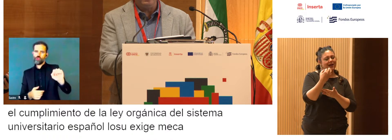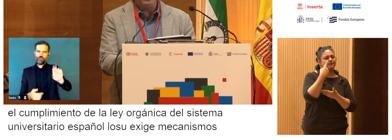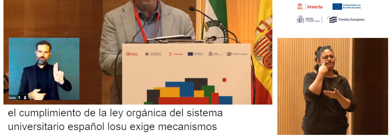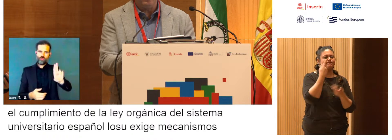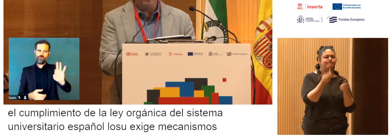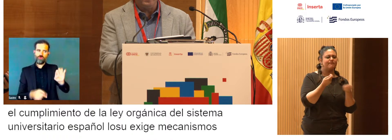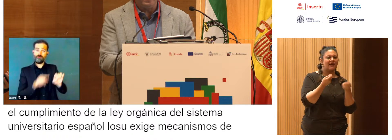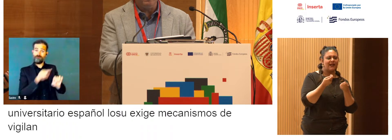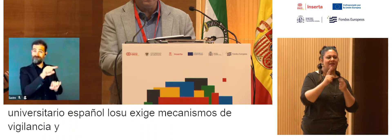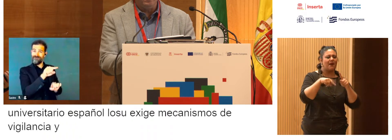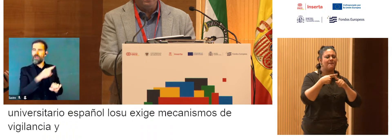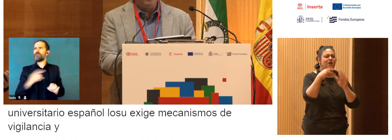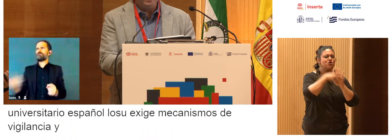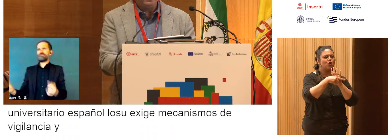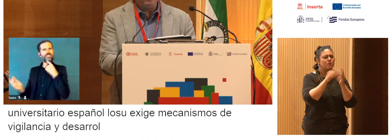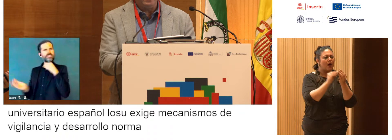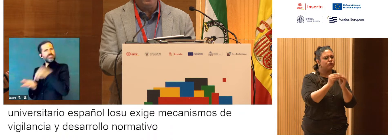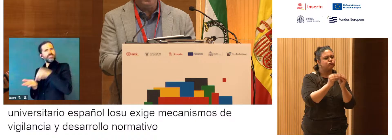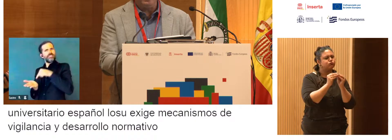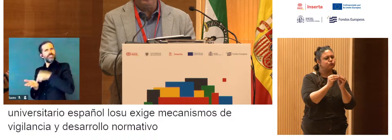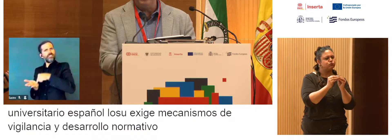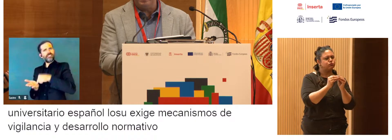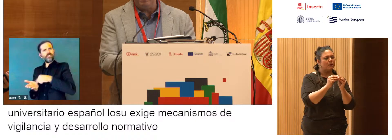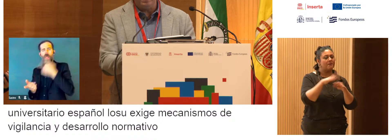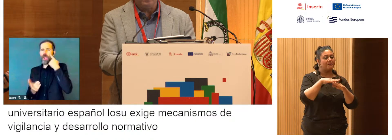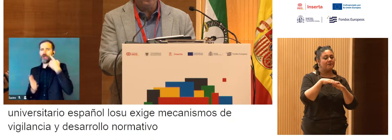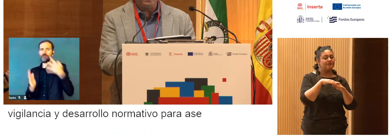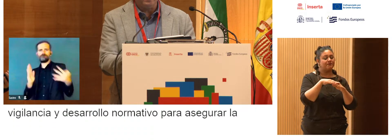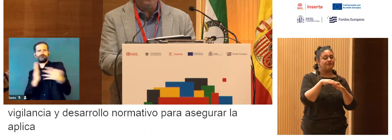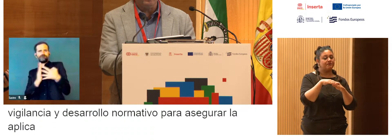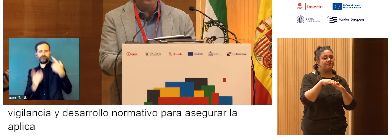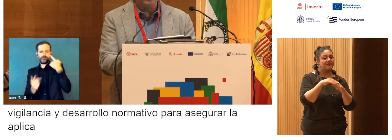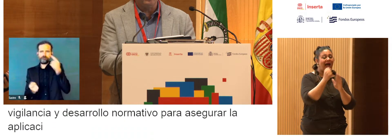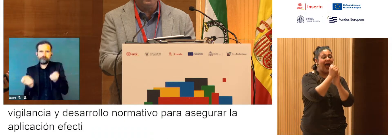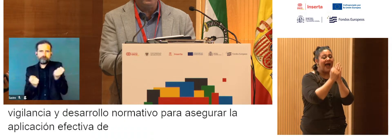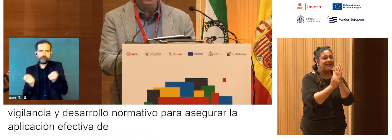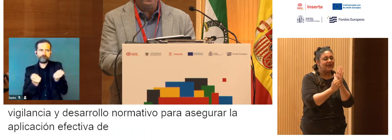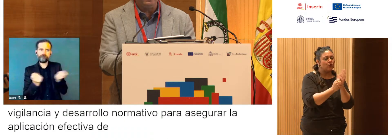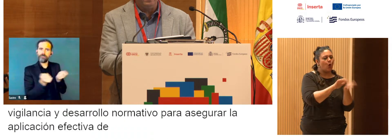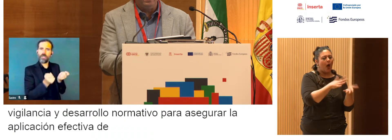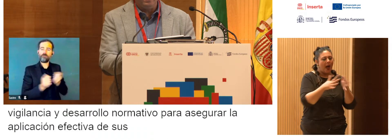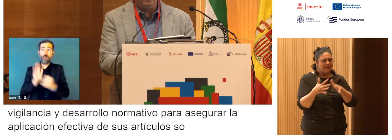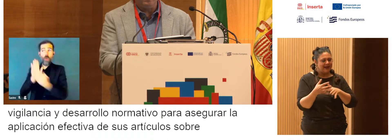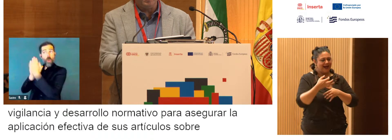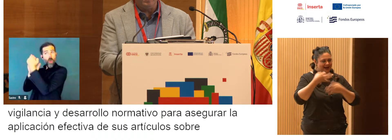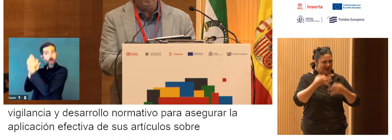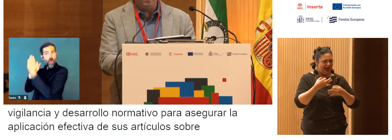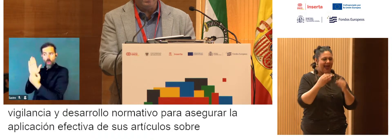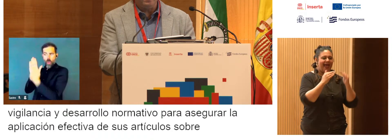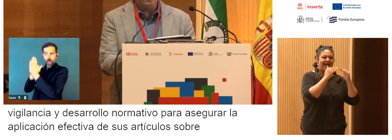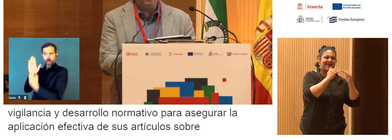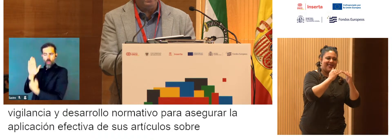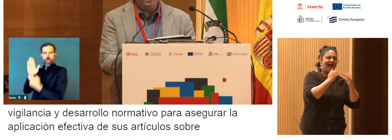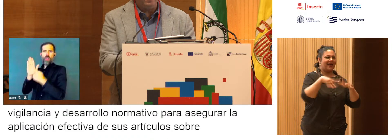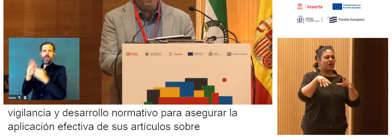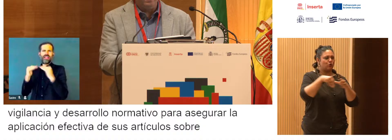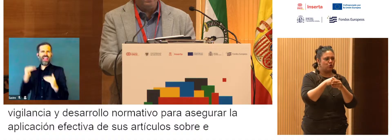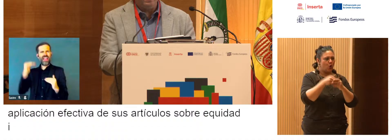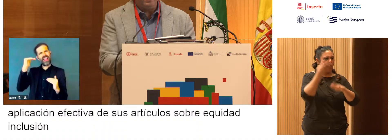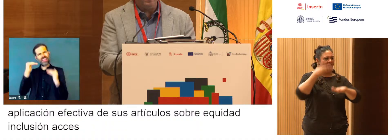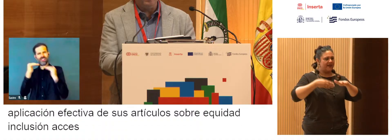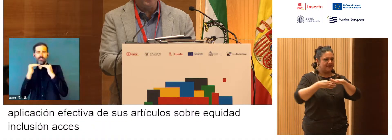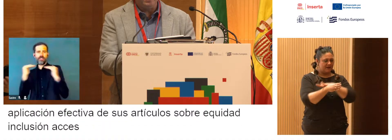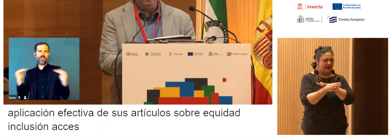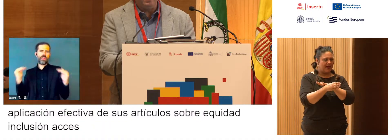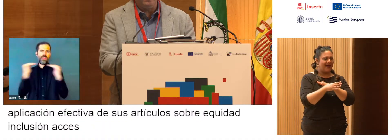vigilancia y desarrollo normativo para asegurar la aplicación efectiva de sus artículos sobre equidad, inclusión, accesibilidad